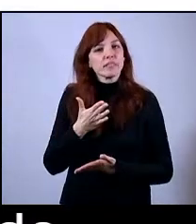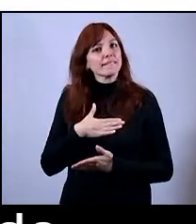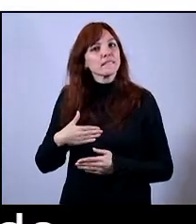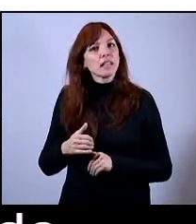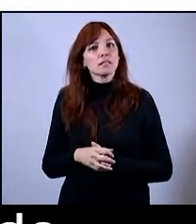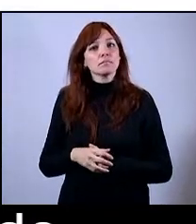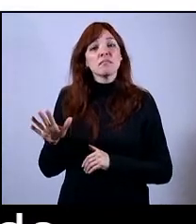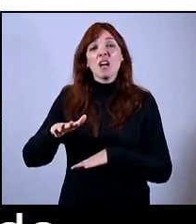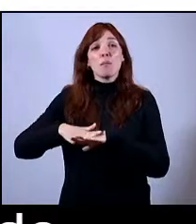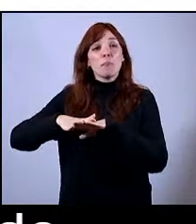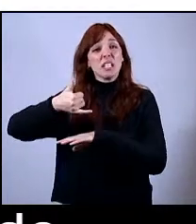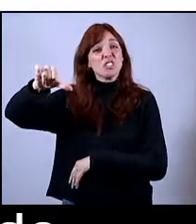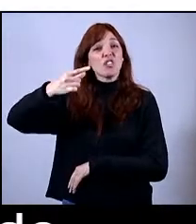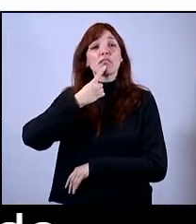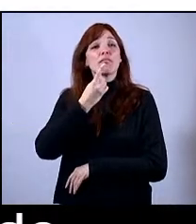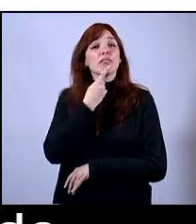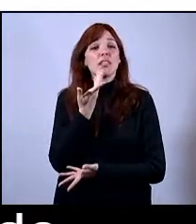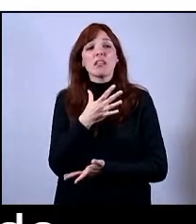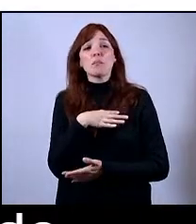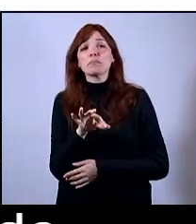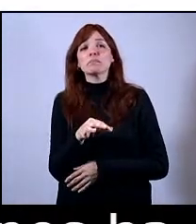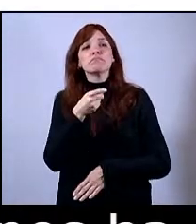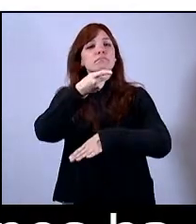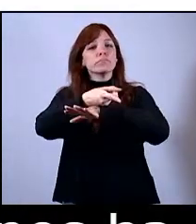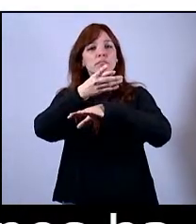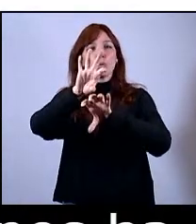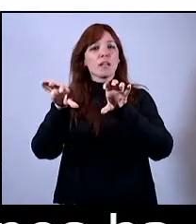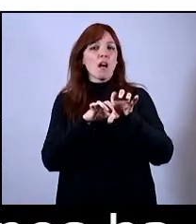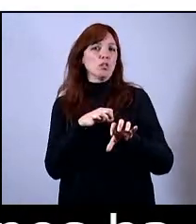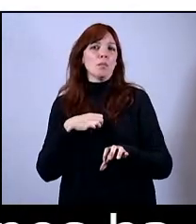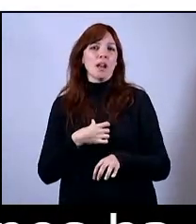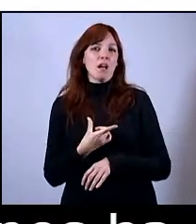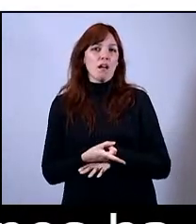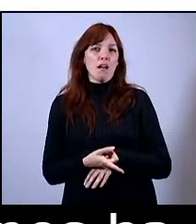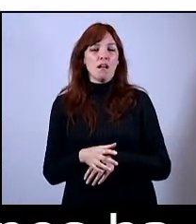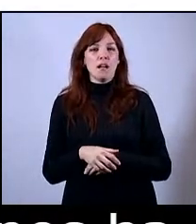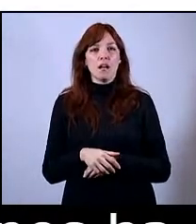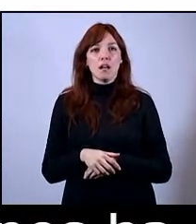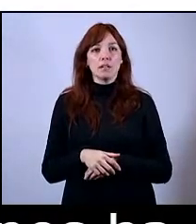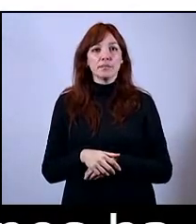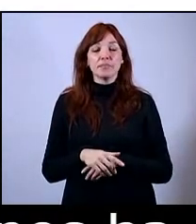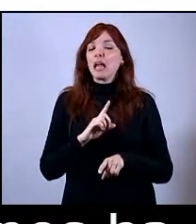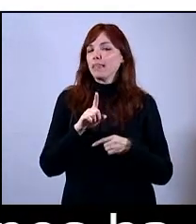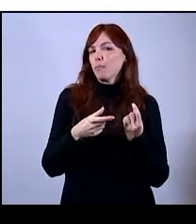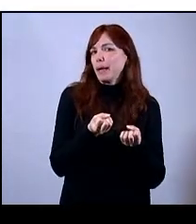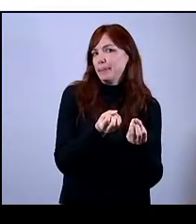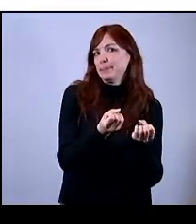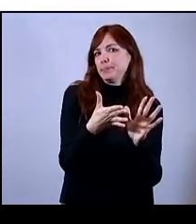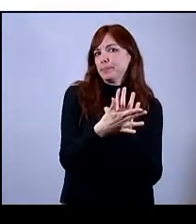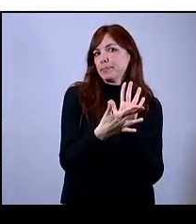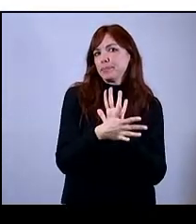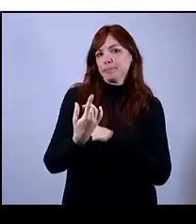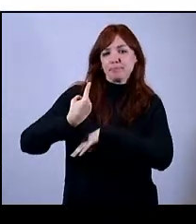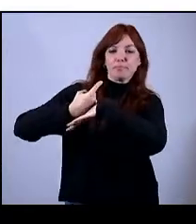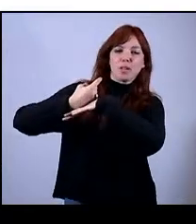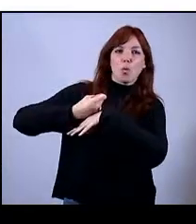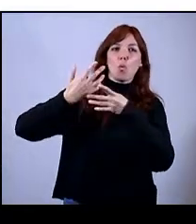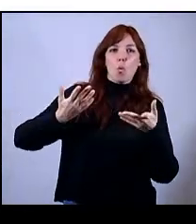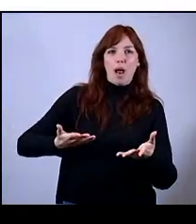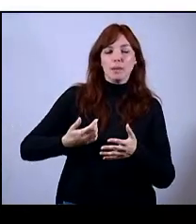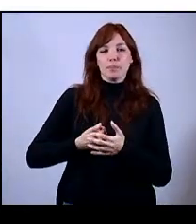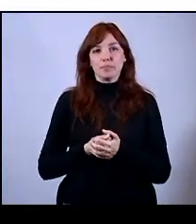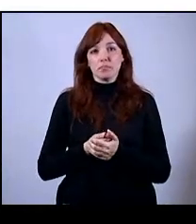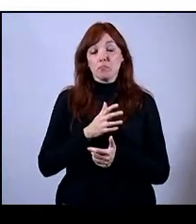Bueno, él nos ha dicho que iba a ponernos deberes a las comunidades autónomas. Luego le comento cuáles han sido los deberes que nos han puesto,